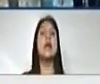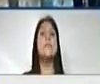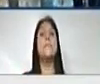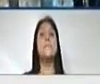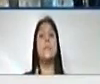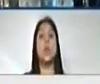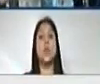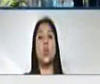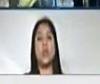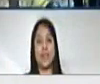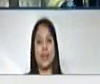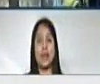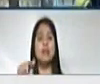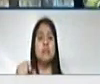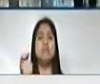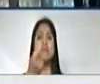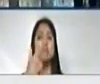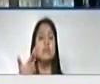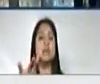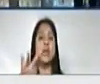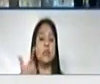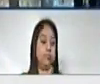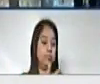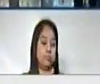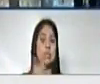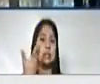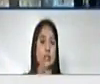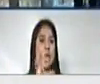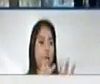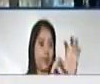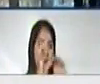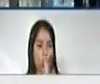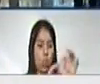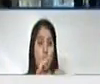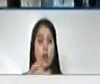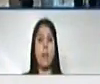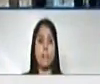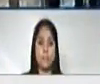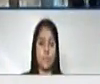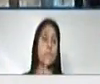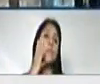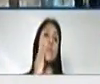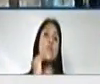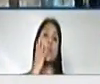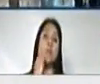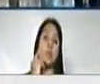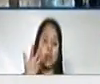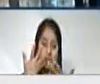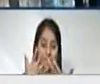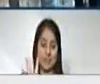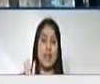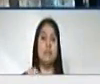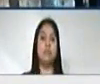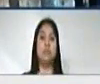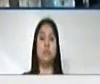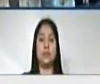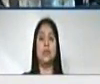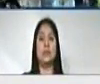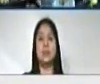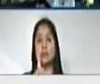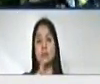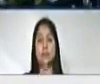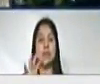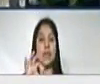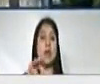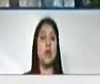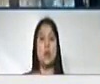lamentablemente alguna enfermedad. También es población en riesgo y, como le mencionaba hace unos momentos, también la intención del gobierno a través